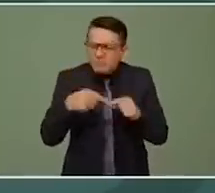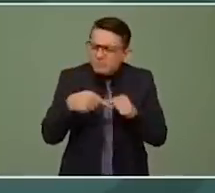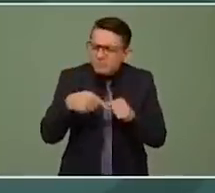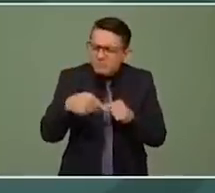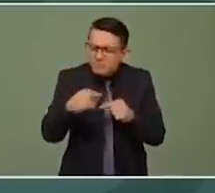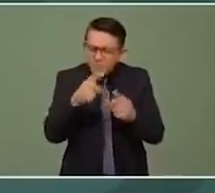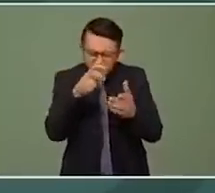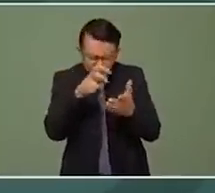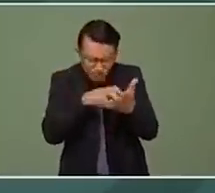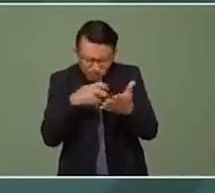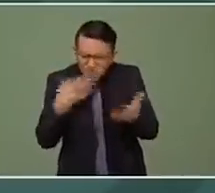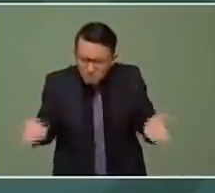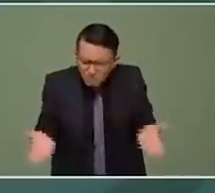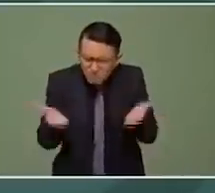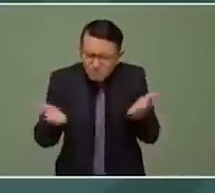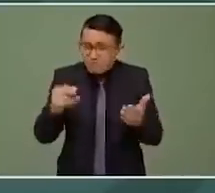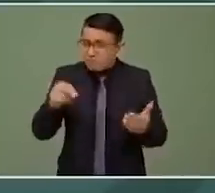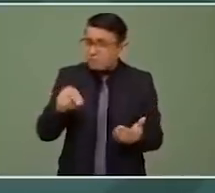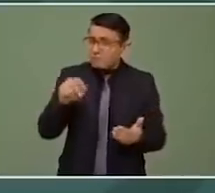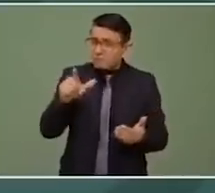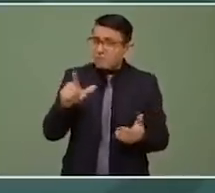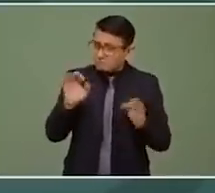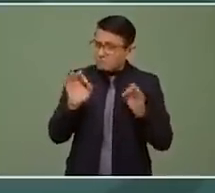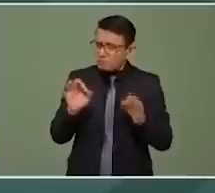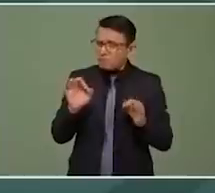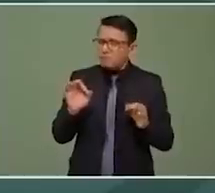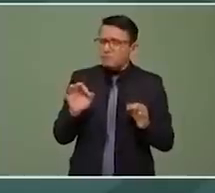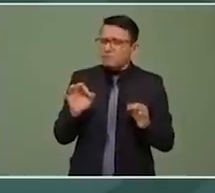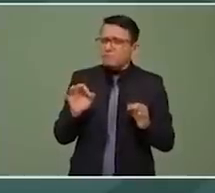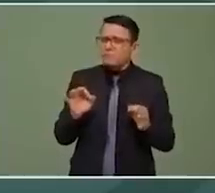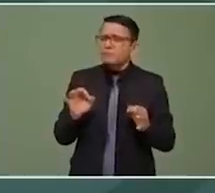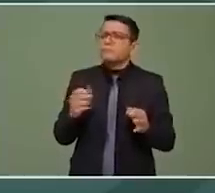pública en nuevo león y en el país